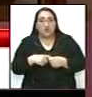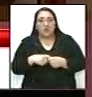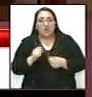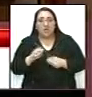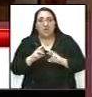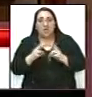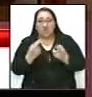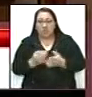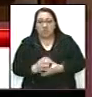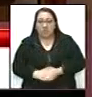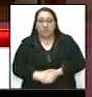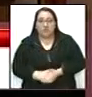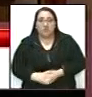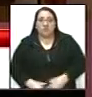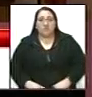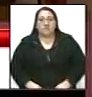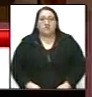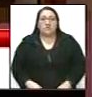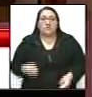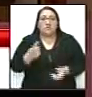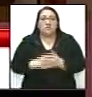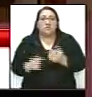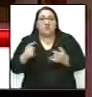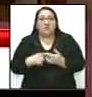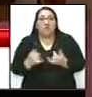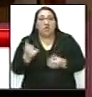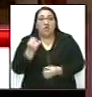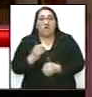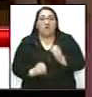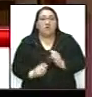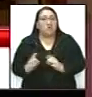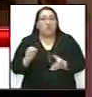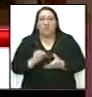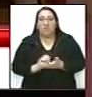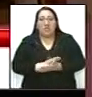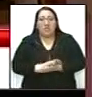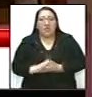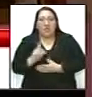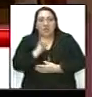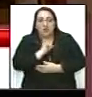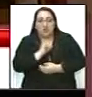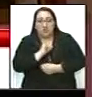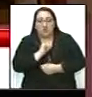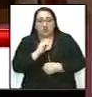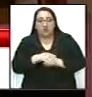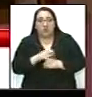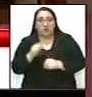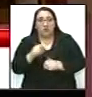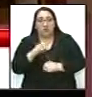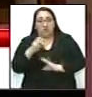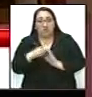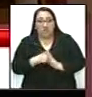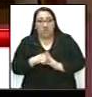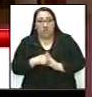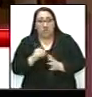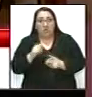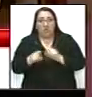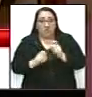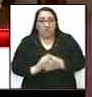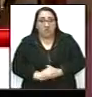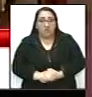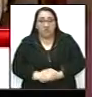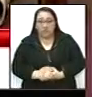la indicada sesión por cuanto a la fecha no se ha adoptado una posición institucional sobre los proyectos